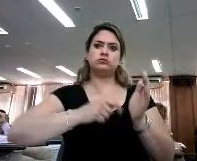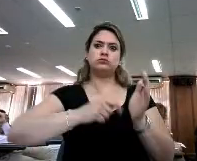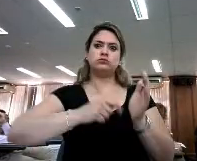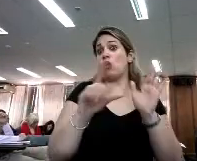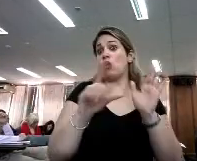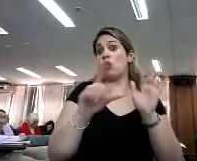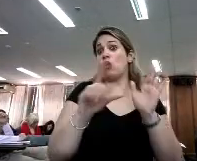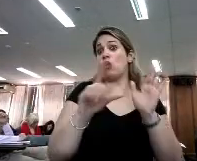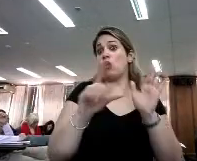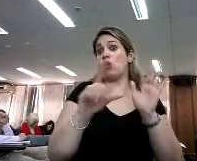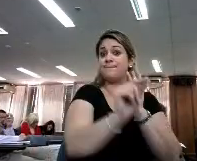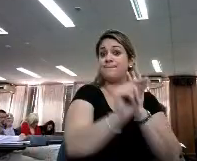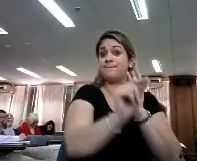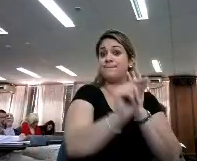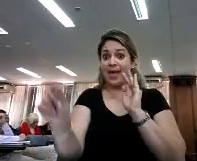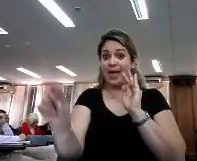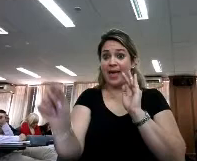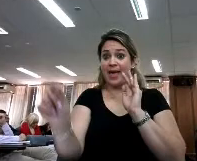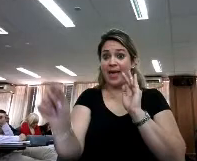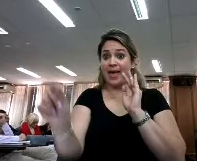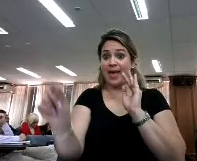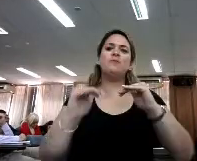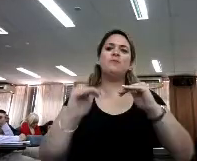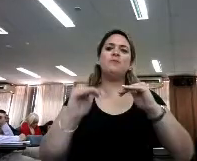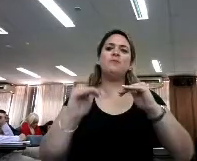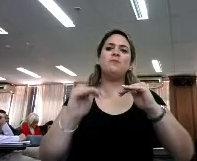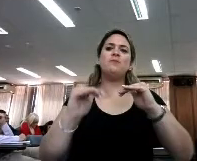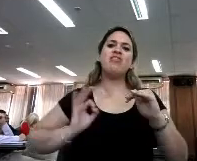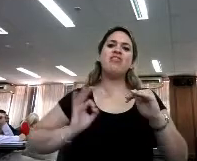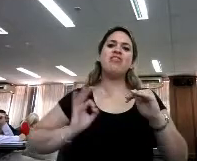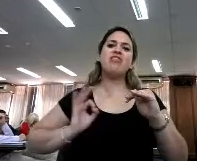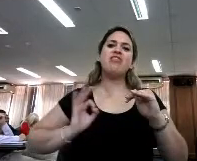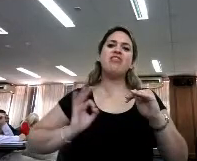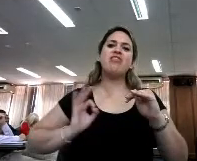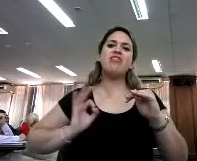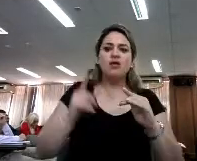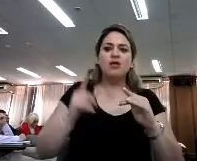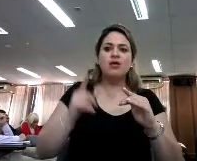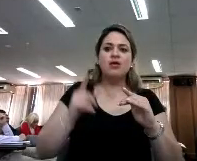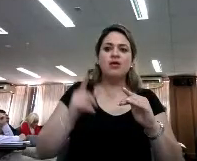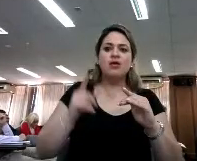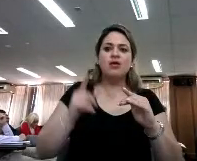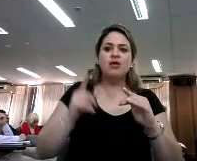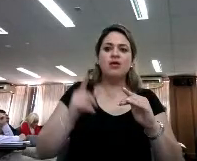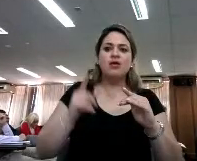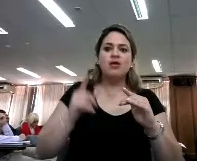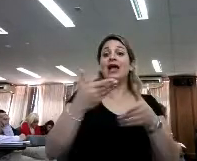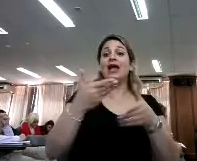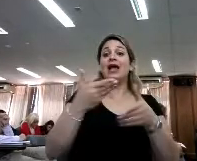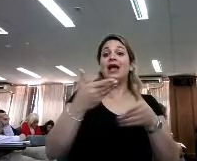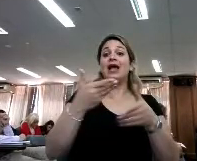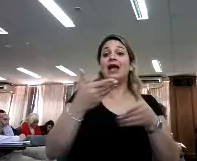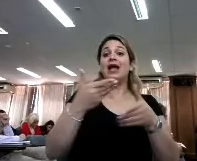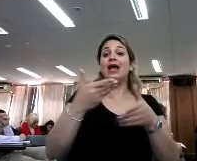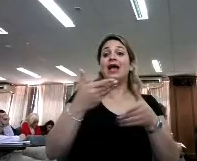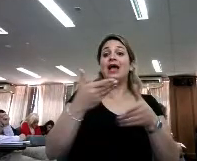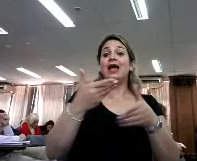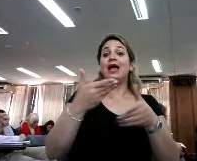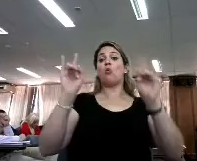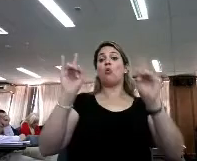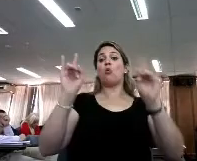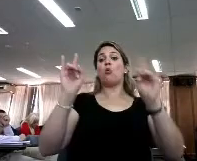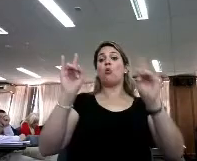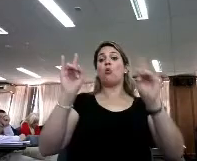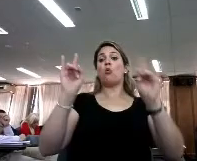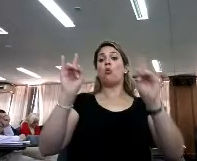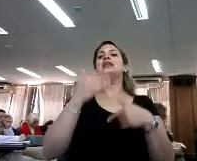de 50 años. Pero finalizado eso, la obra entra en el dominio público. En cuanto a la facultad de reproducirla, comunicarla, distribuirla,